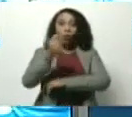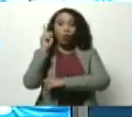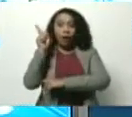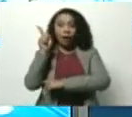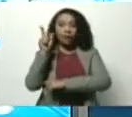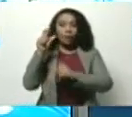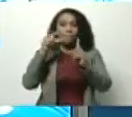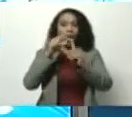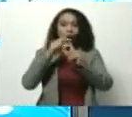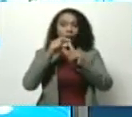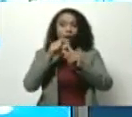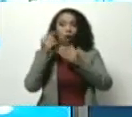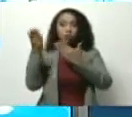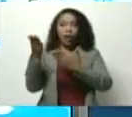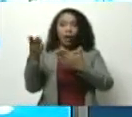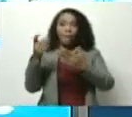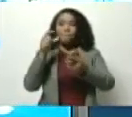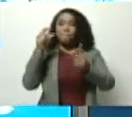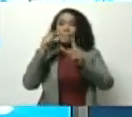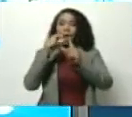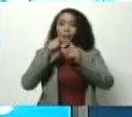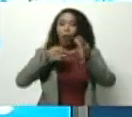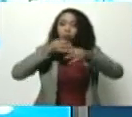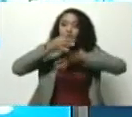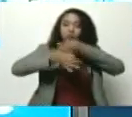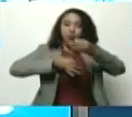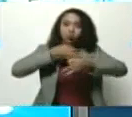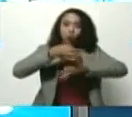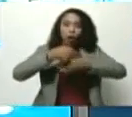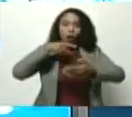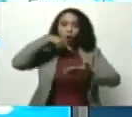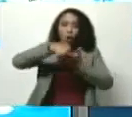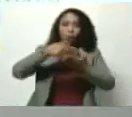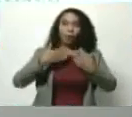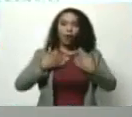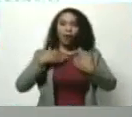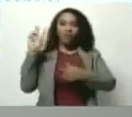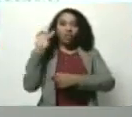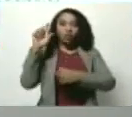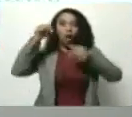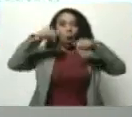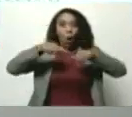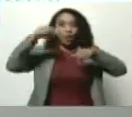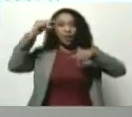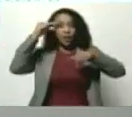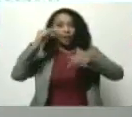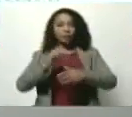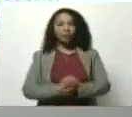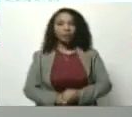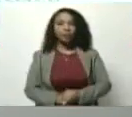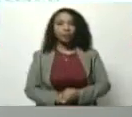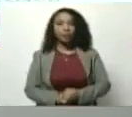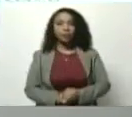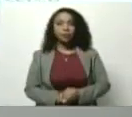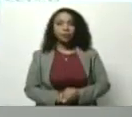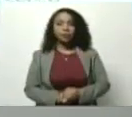esas palabras es un éxito venezuela el día de hoy cuando por mayor